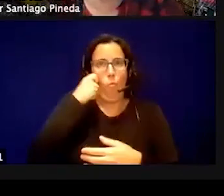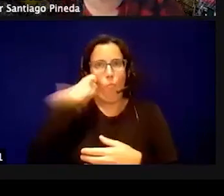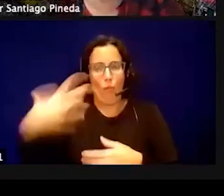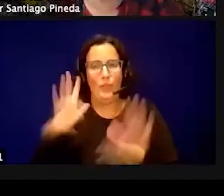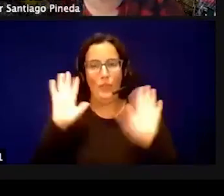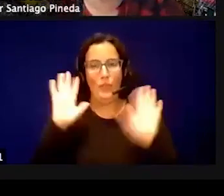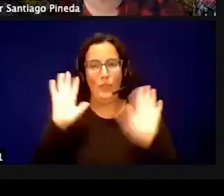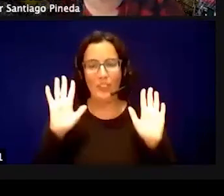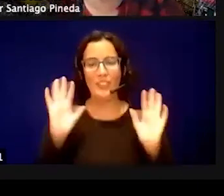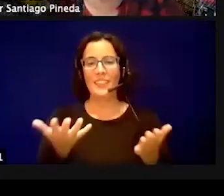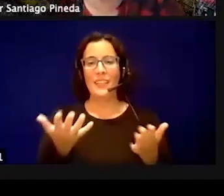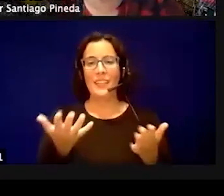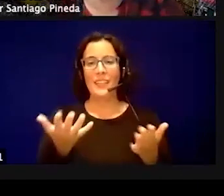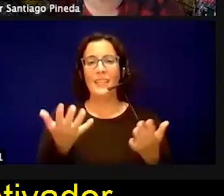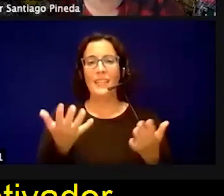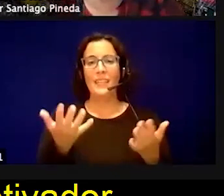que quiero